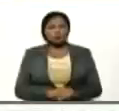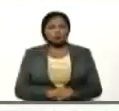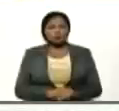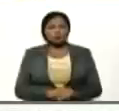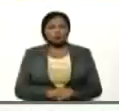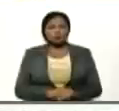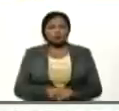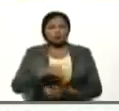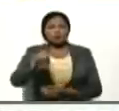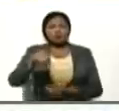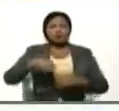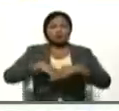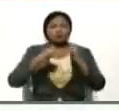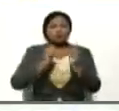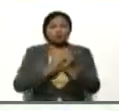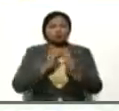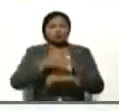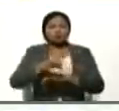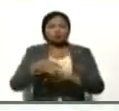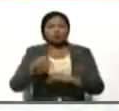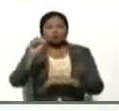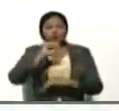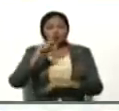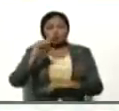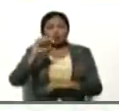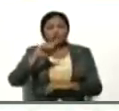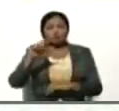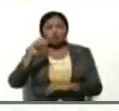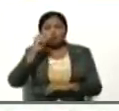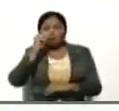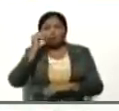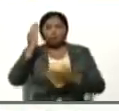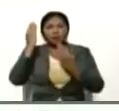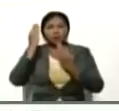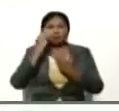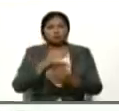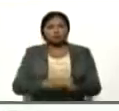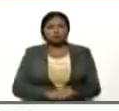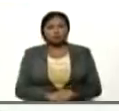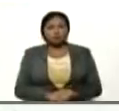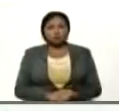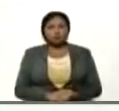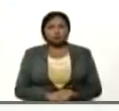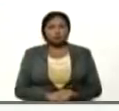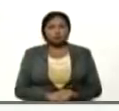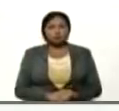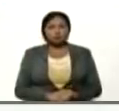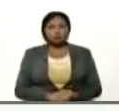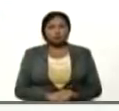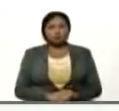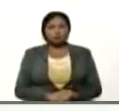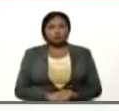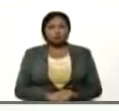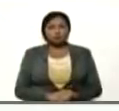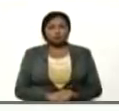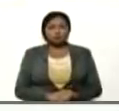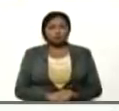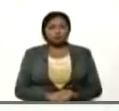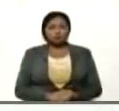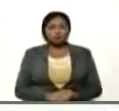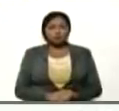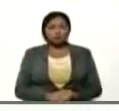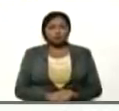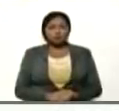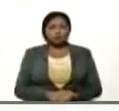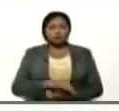Por el estado Anzuategui, municipio Sotillo, Nelson Moreno. Vuelve Nelson. Por